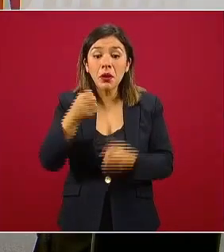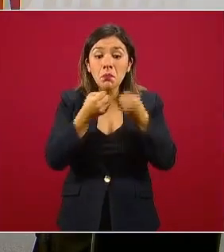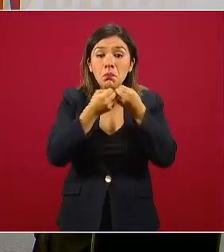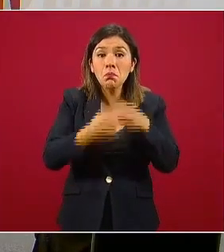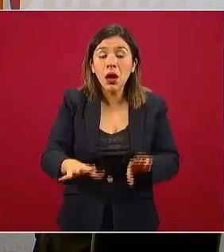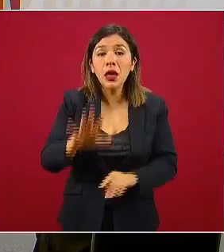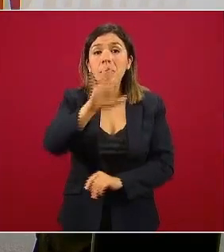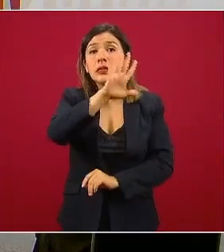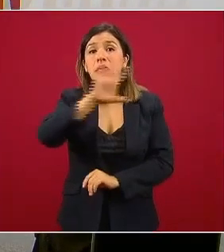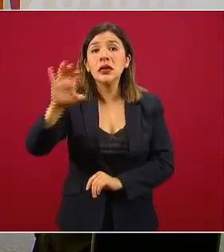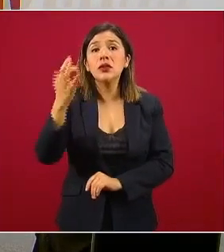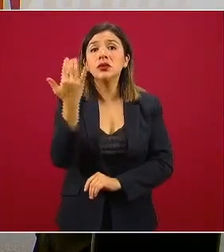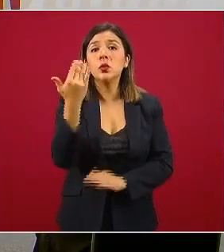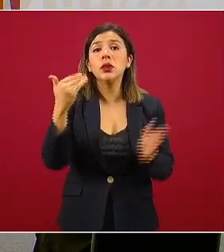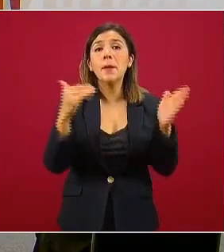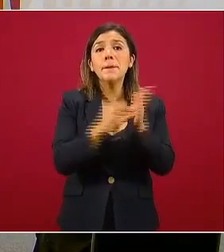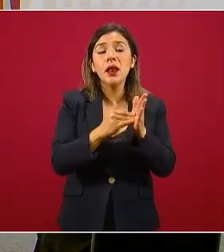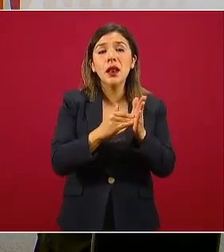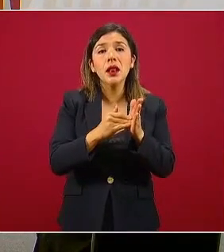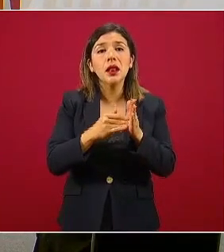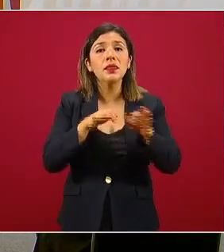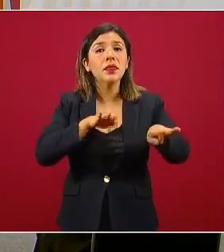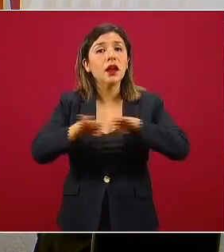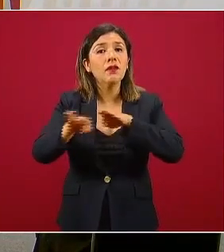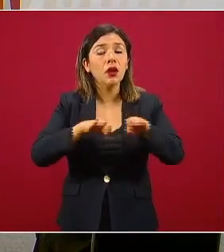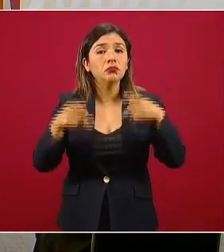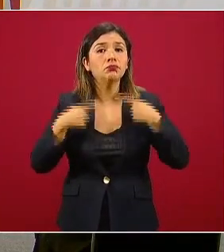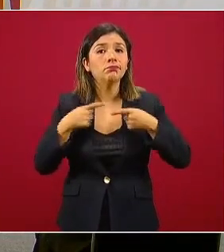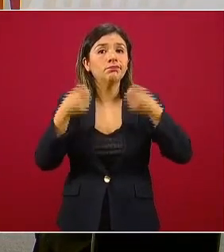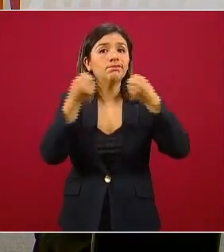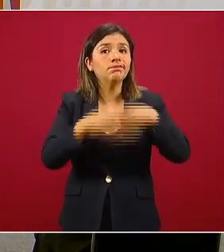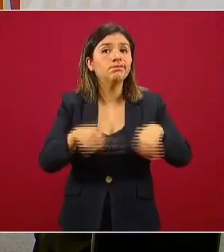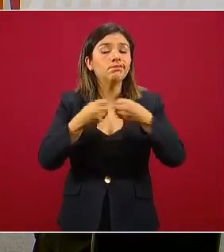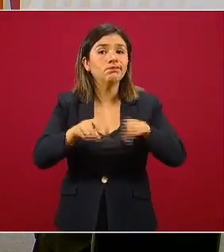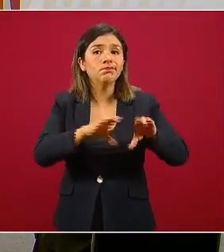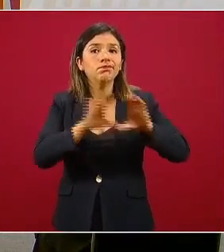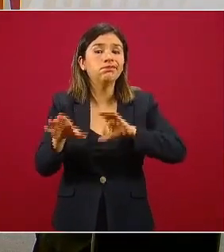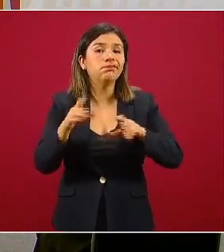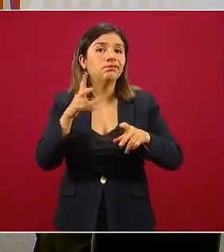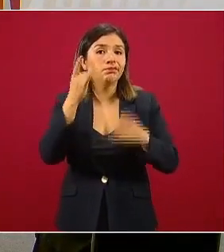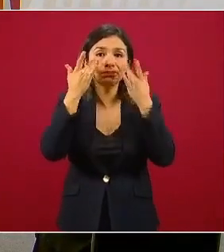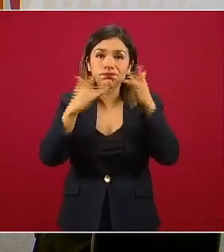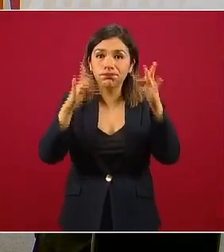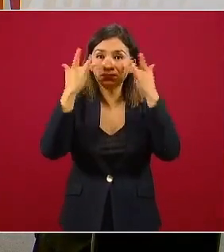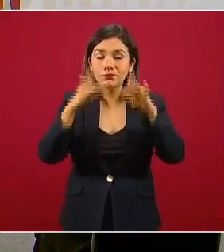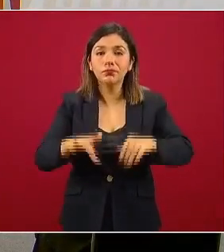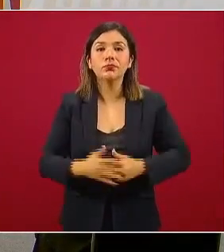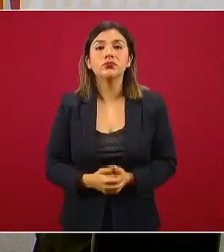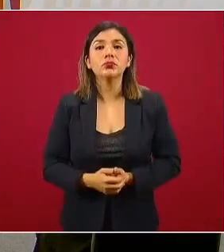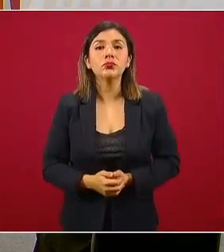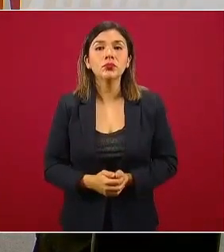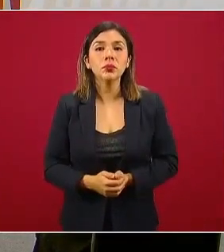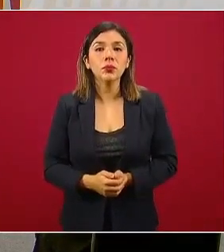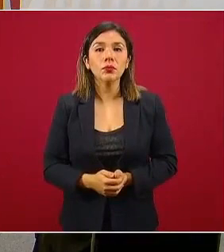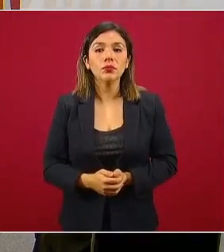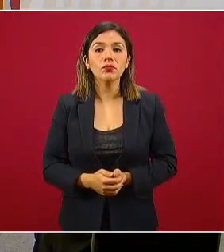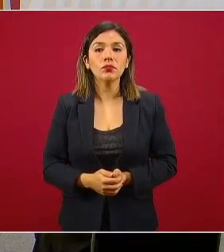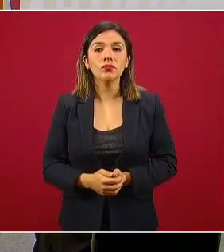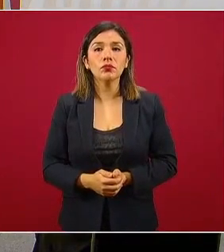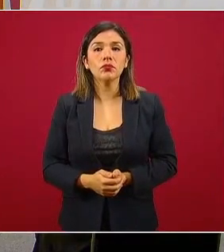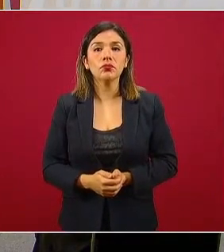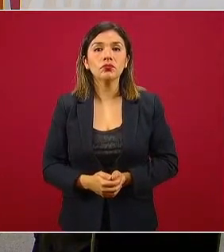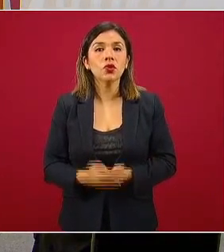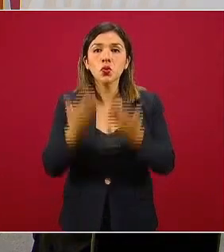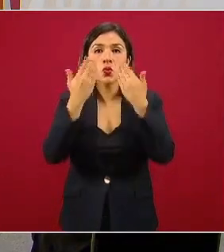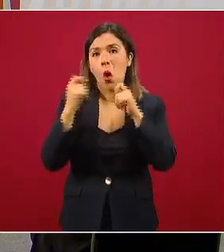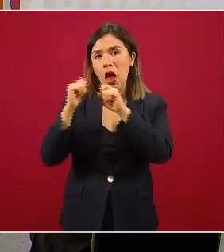550,000 empleos Creo que esa no la